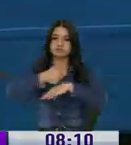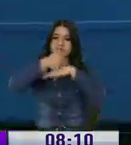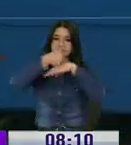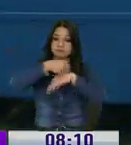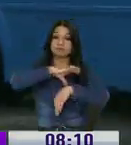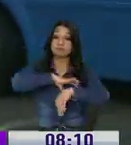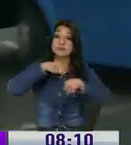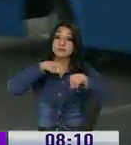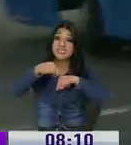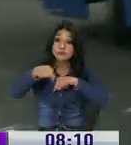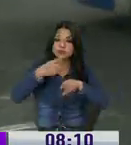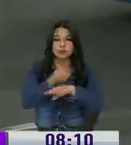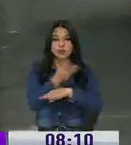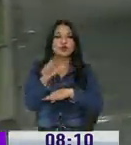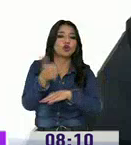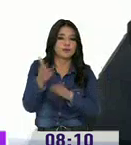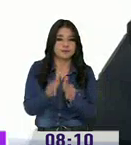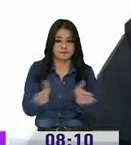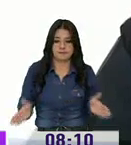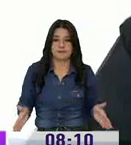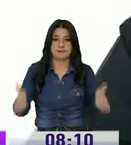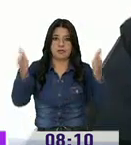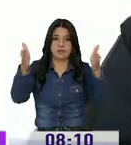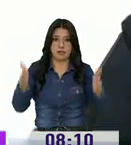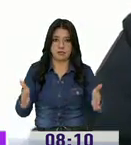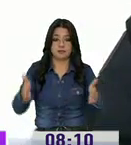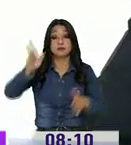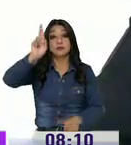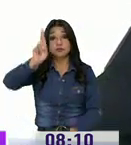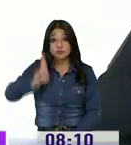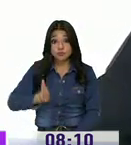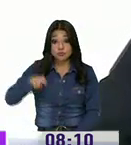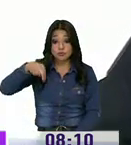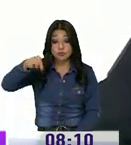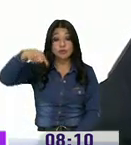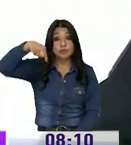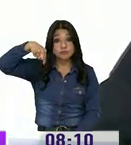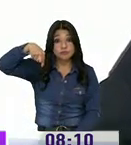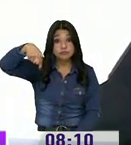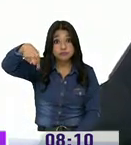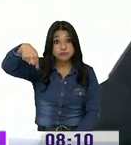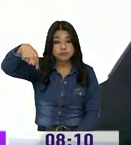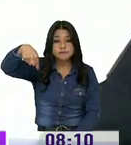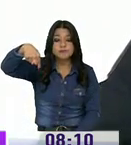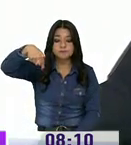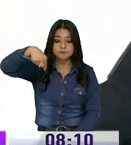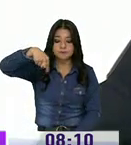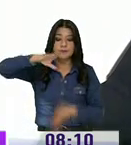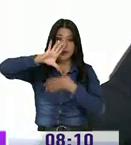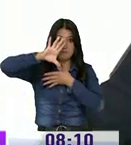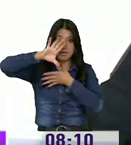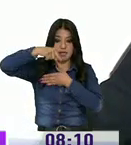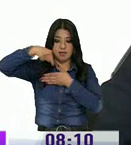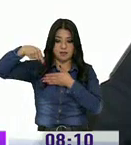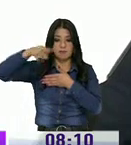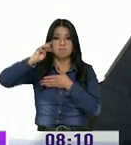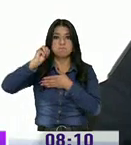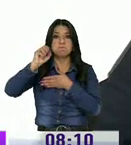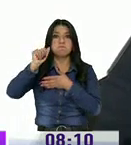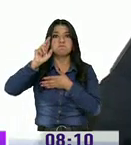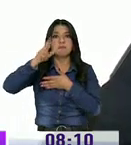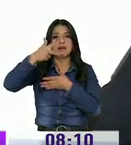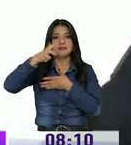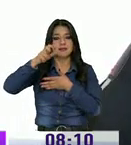Metropolitana de Tránsito tomar vías alternas. En el sentido sur-norte vamos a venir, los que vengan por la avenida América tomarán la avenida